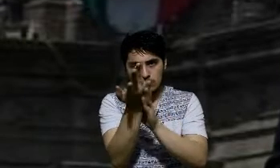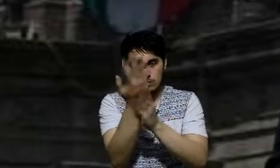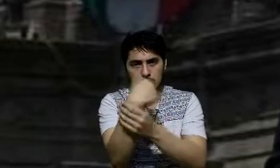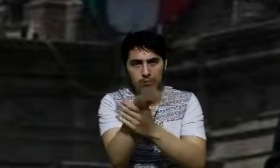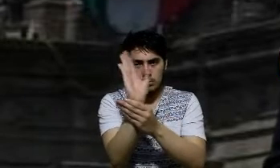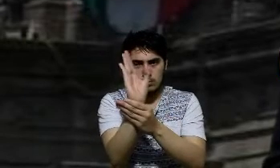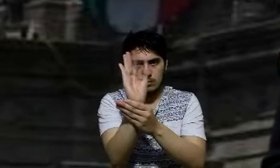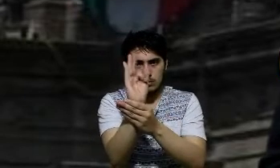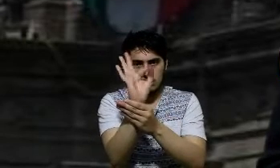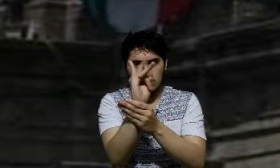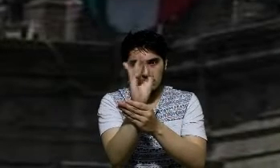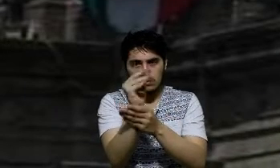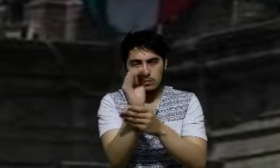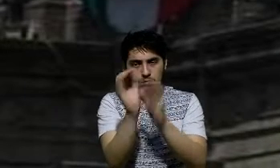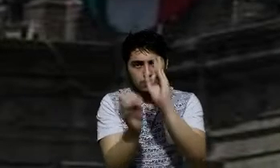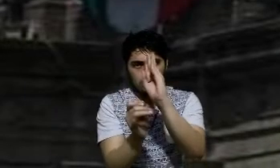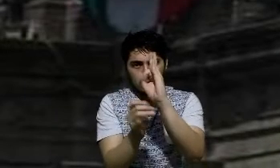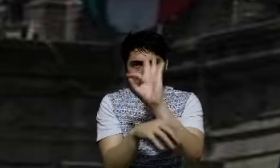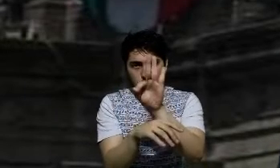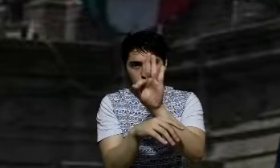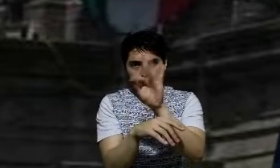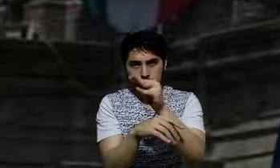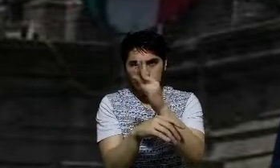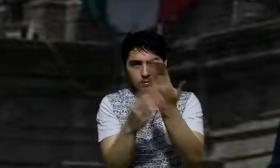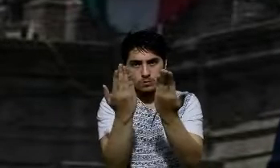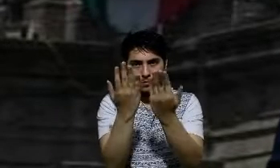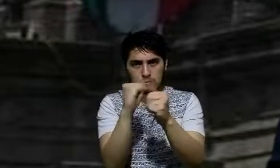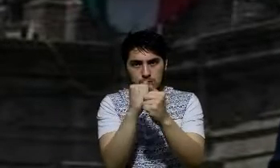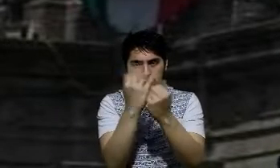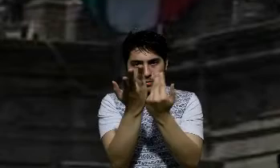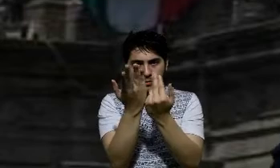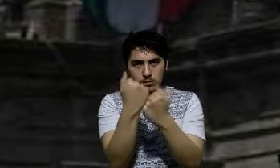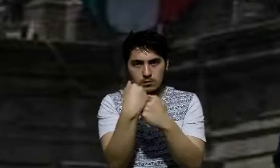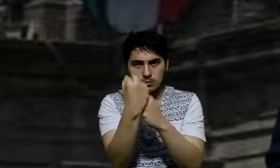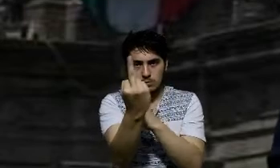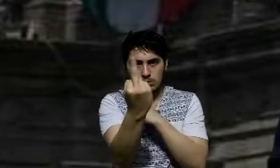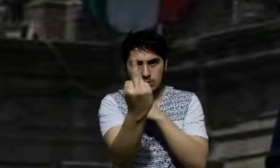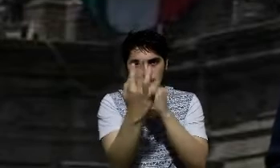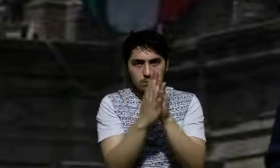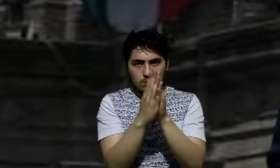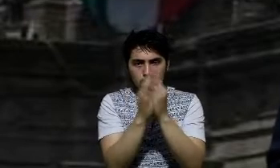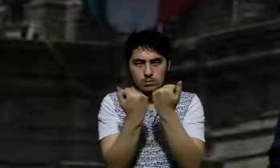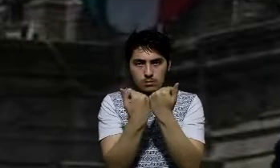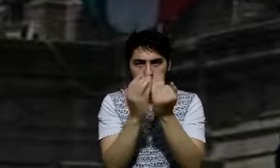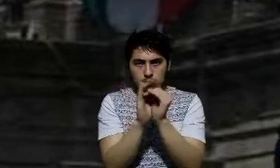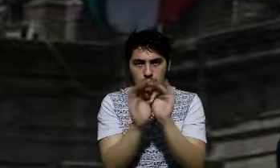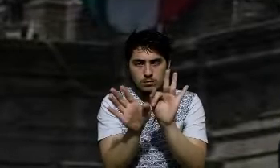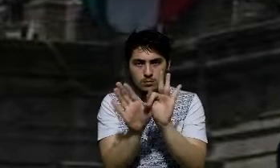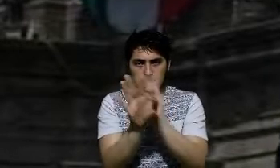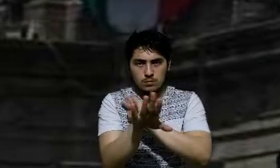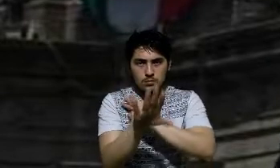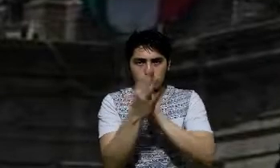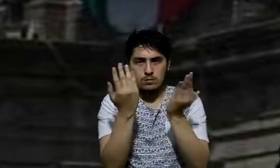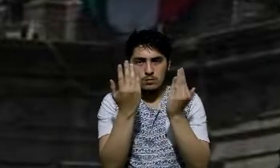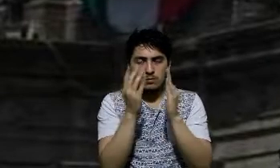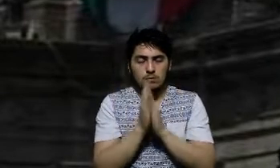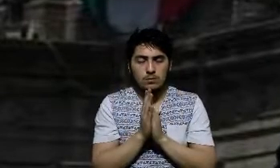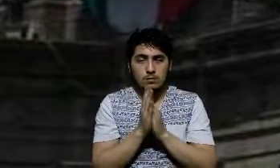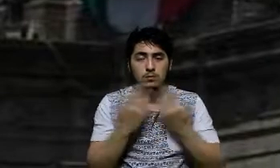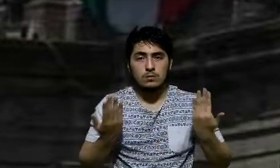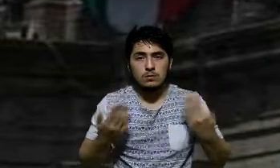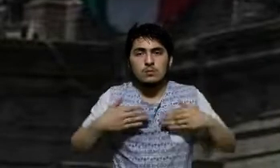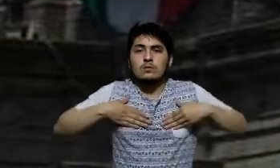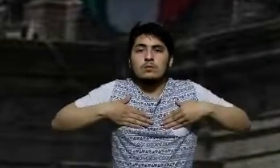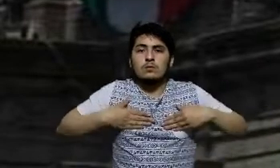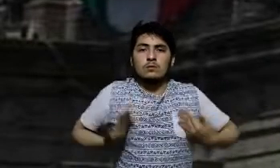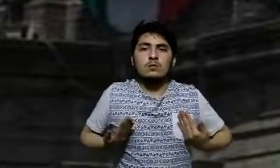mi pueblo querido. Ahorita que estamos hasta este momento, me estoy dando cuenta de algo. Que no está aquí mi cocol.